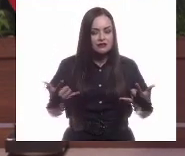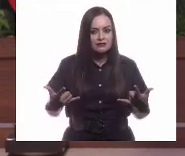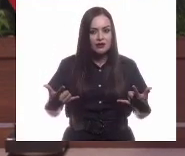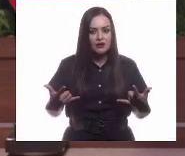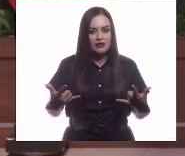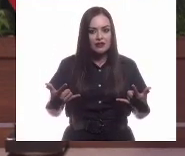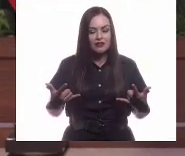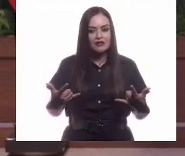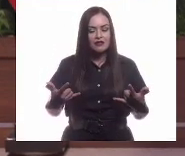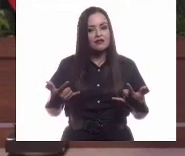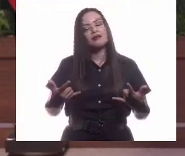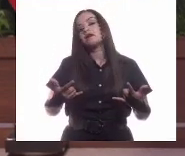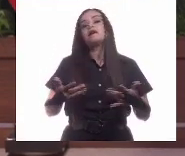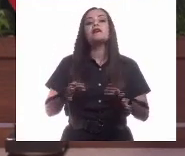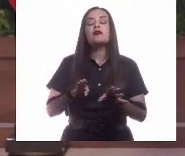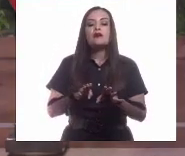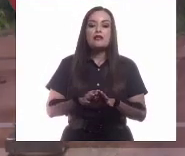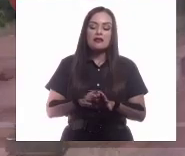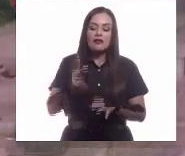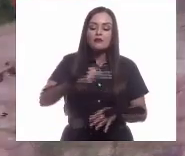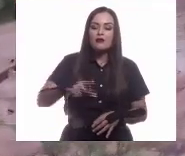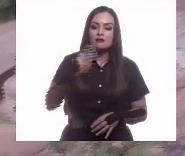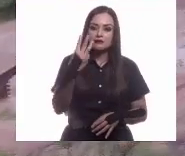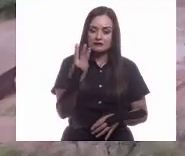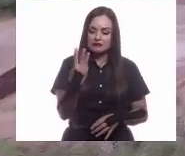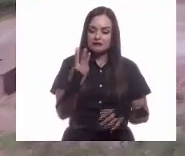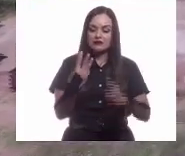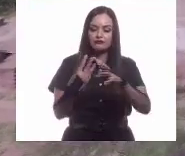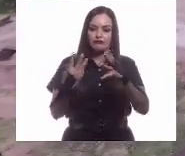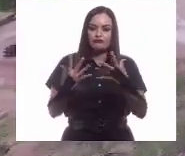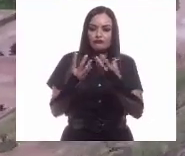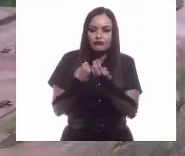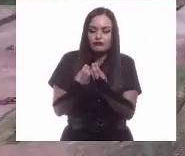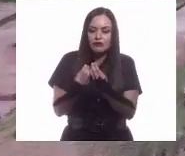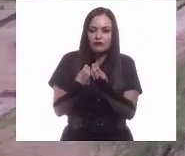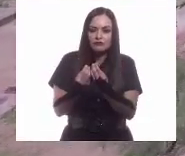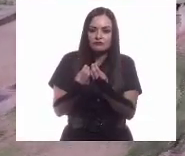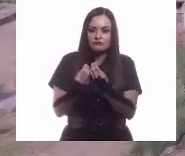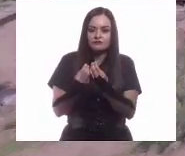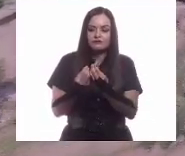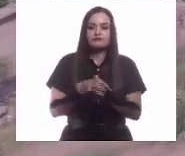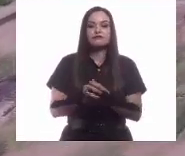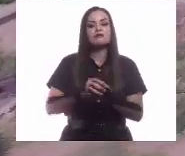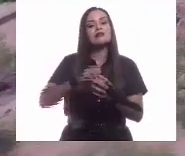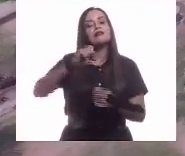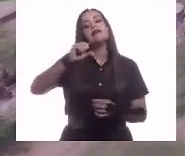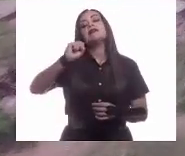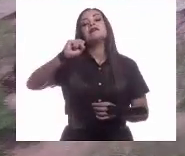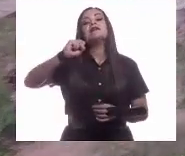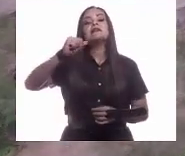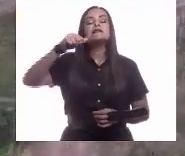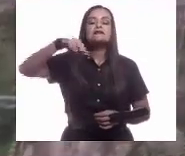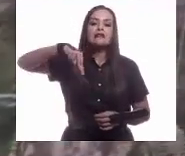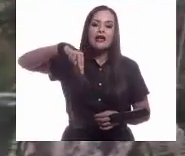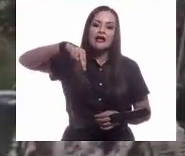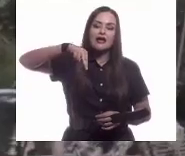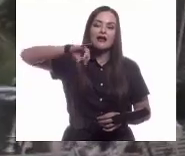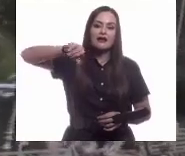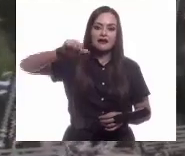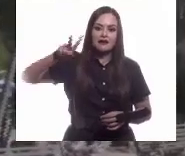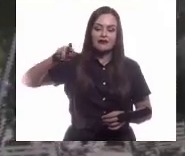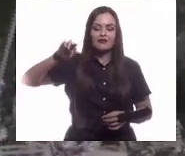triunfo a San Miguel de Comondú y a Santiago. Próximamente tendrán esta denominación San Javier, San Ignacio y Heroica